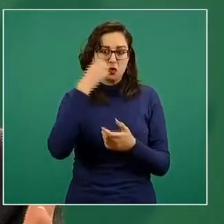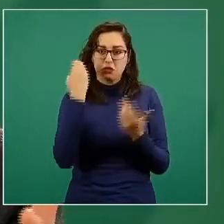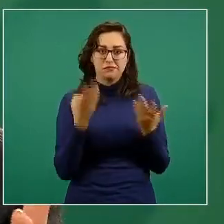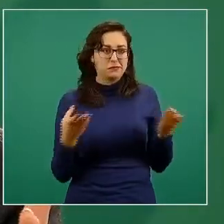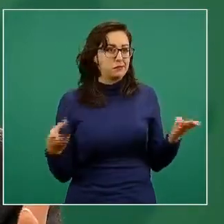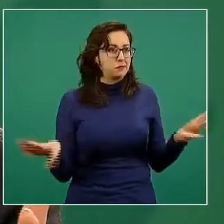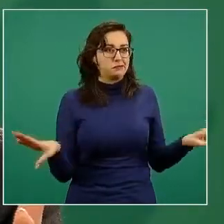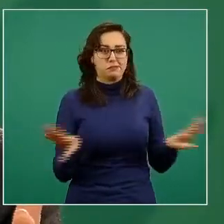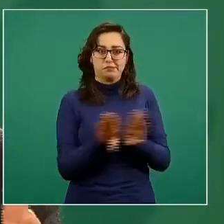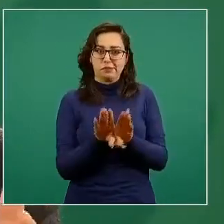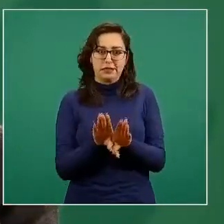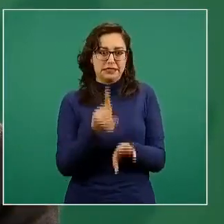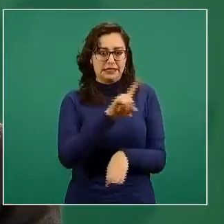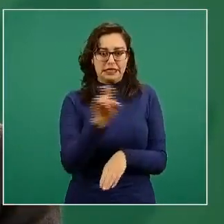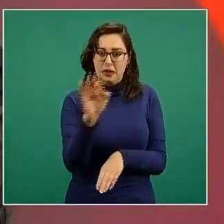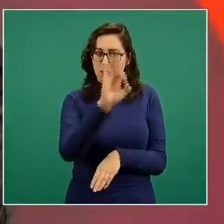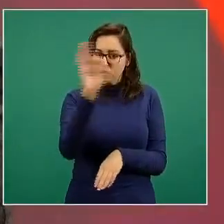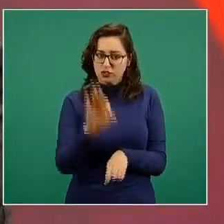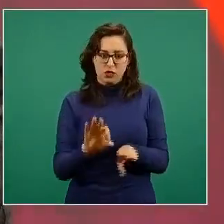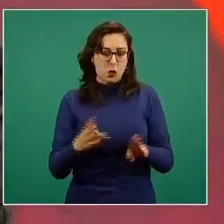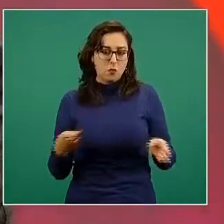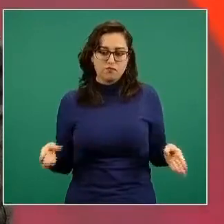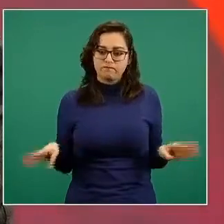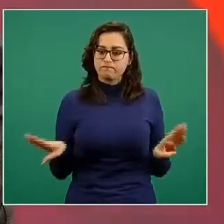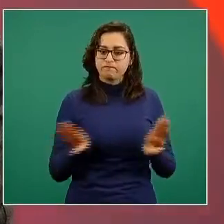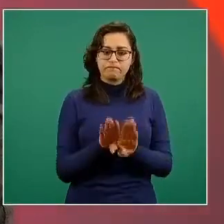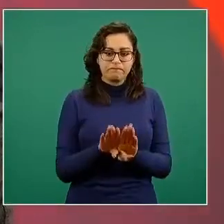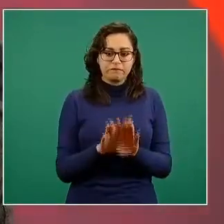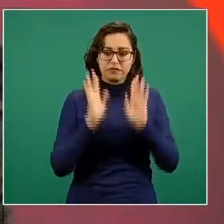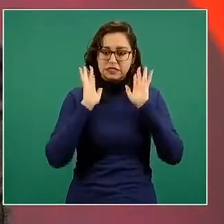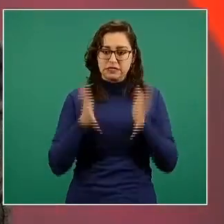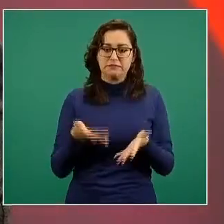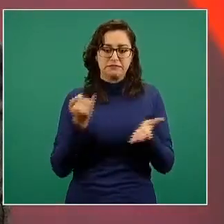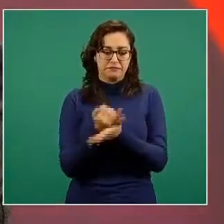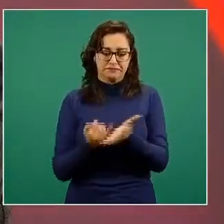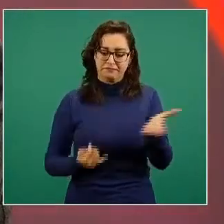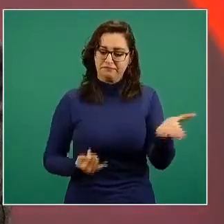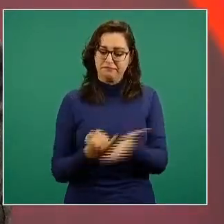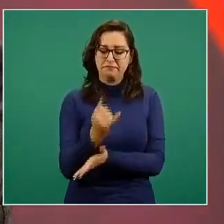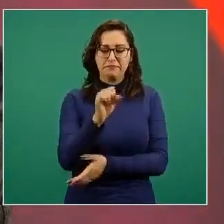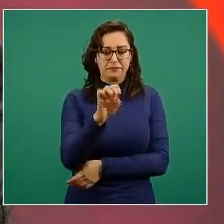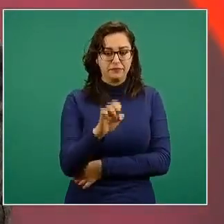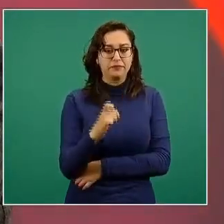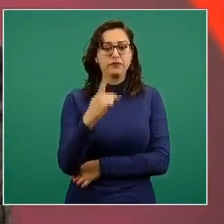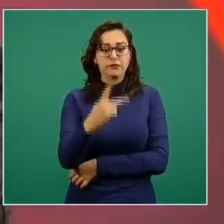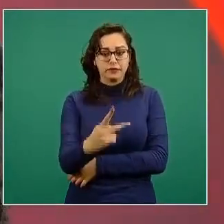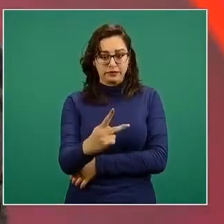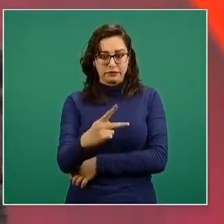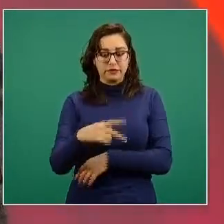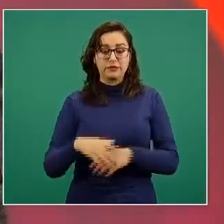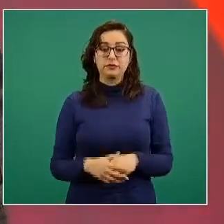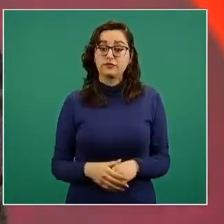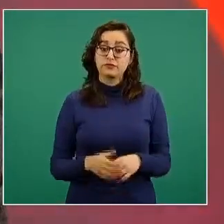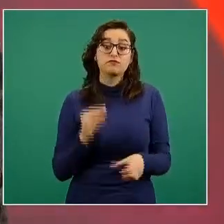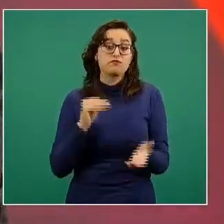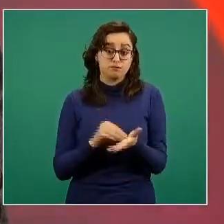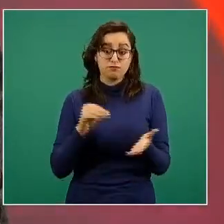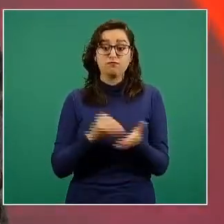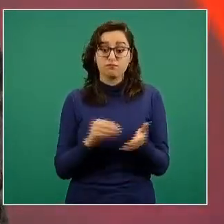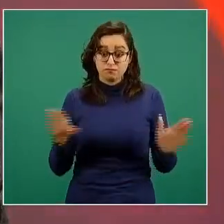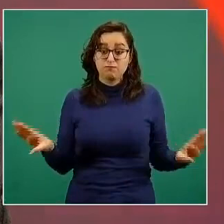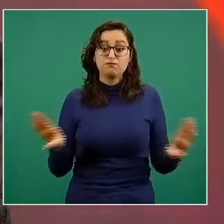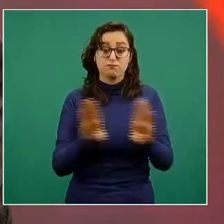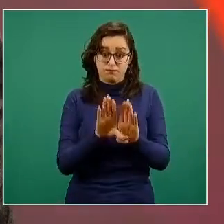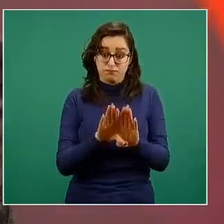todo el sistema educativo mediante una disposición administrativa de la propia Secretaría de Educación Pública, y permanecen cerradas las